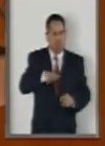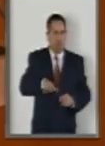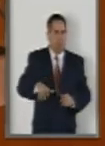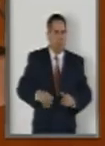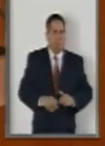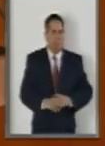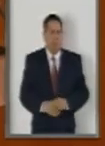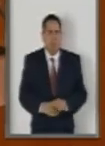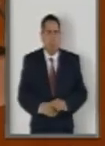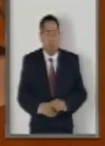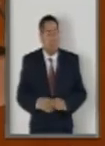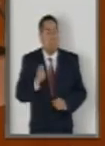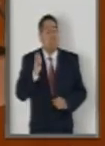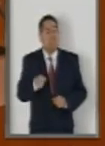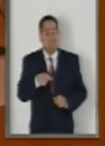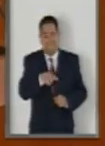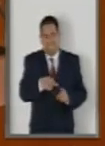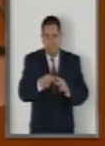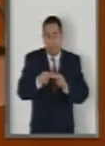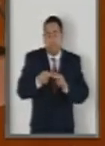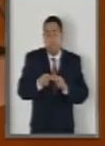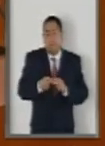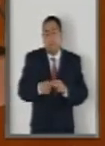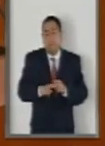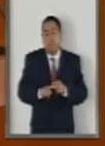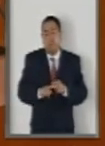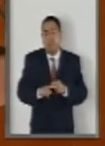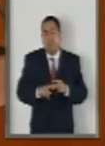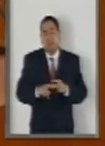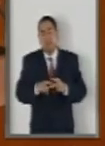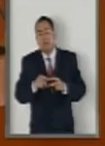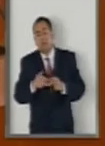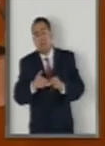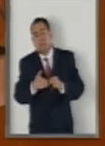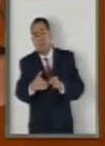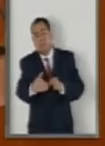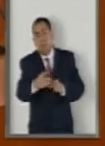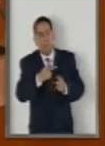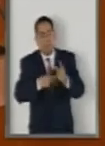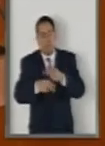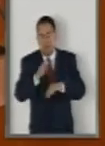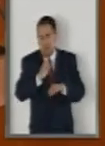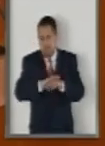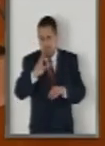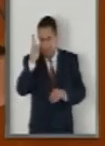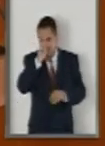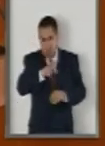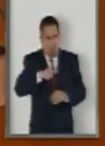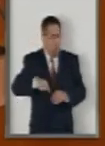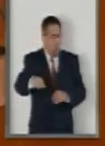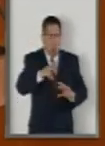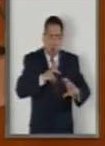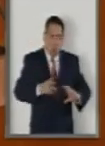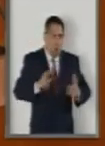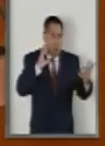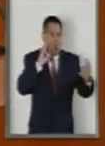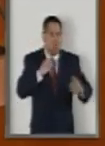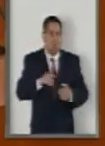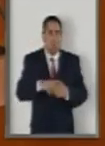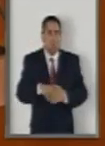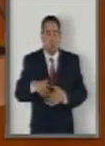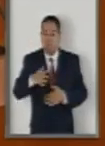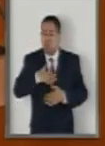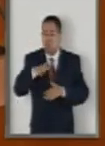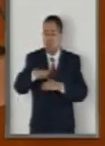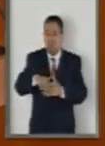Y es el principio de lo que va a ser la recuperación total de la soberanía